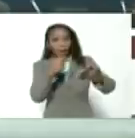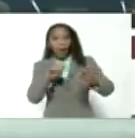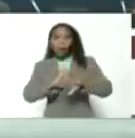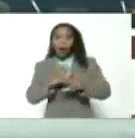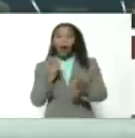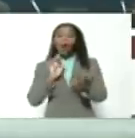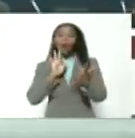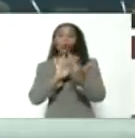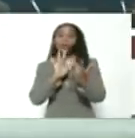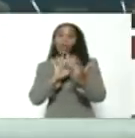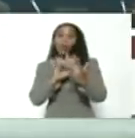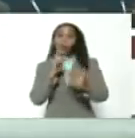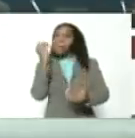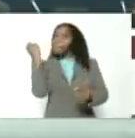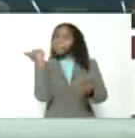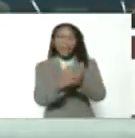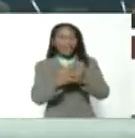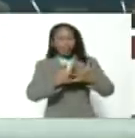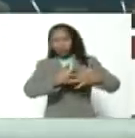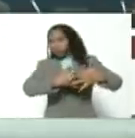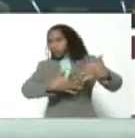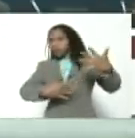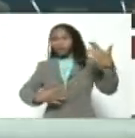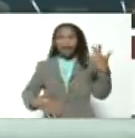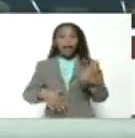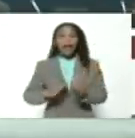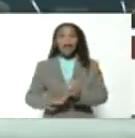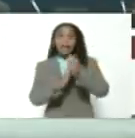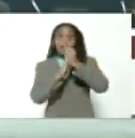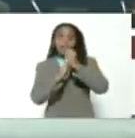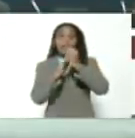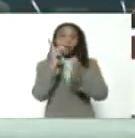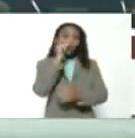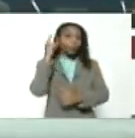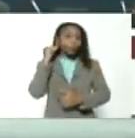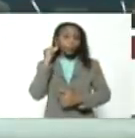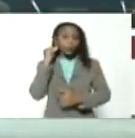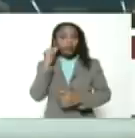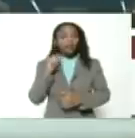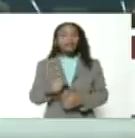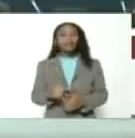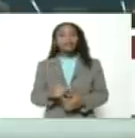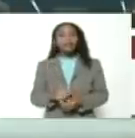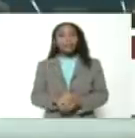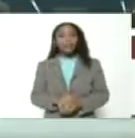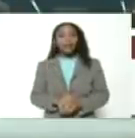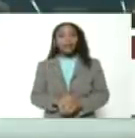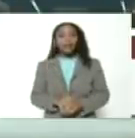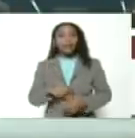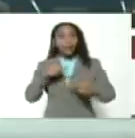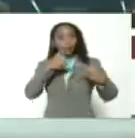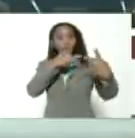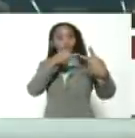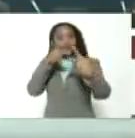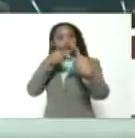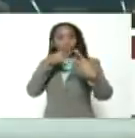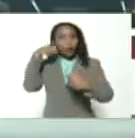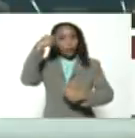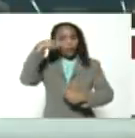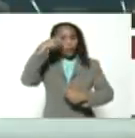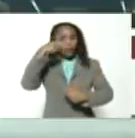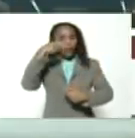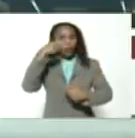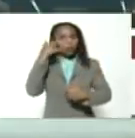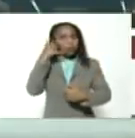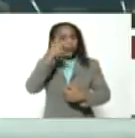conectados miles de líderes y lideresas a través de la videoconferencia en